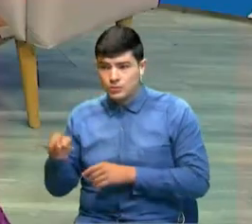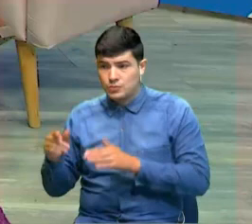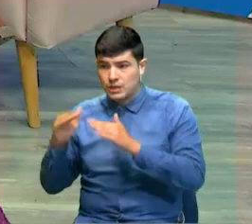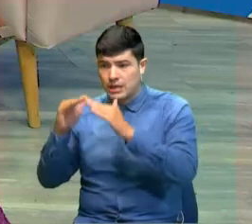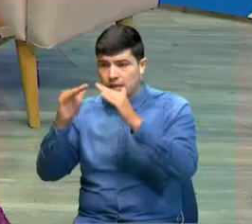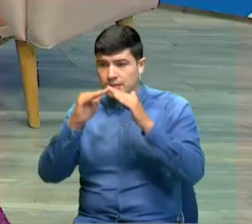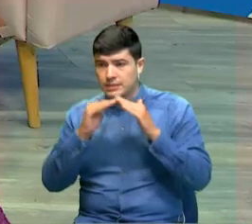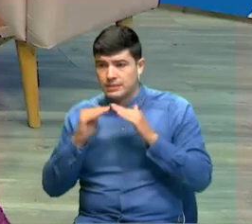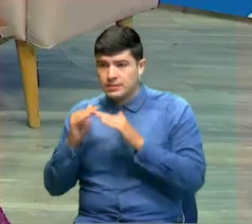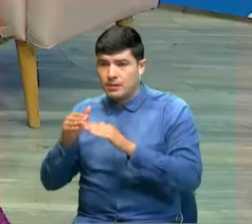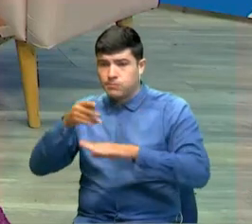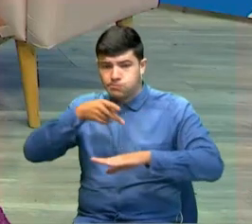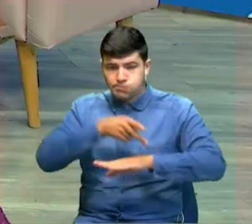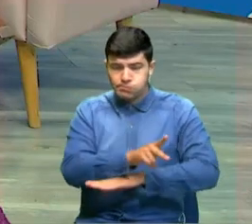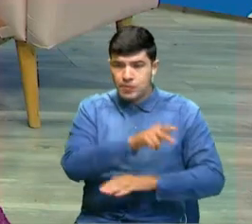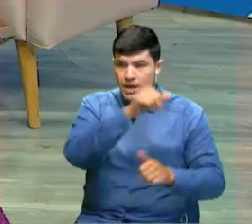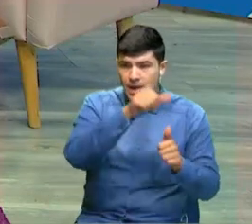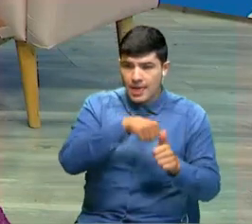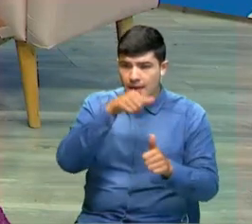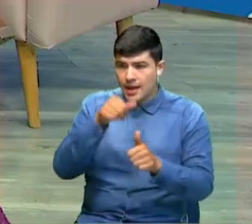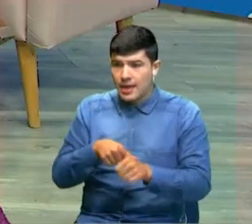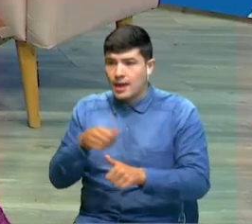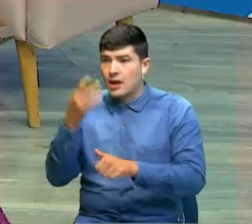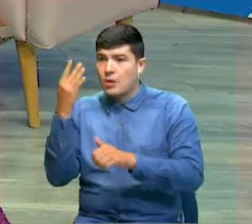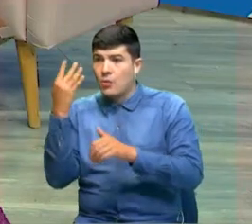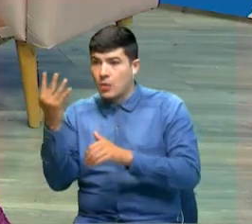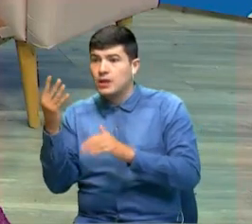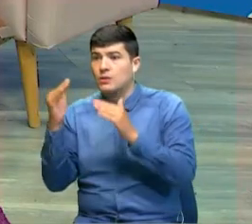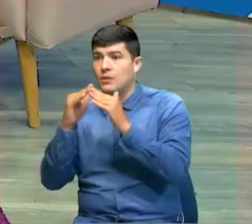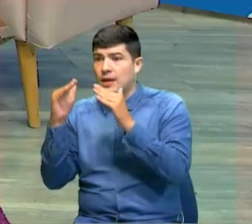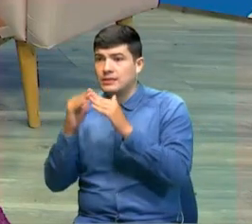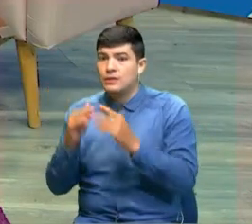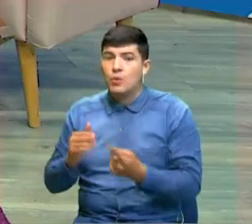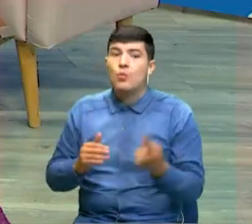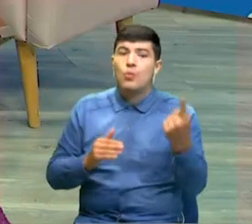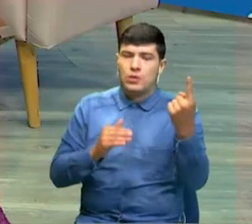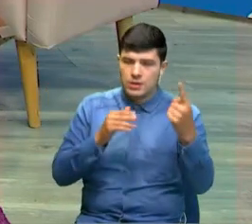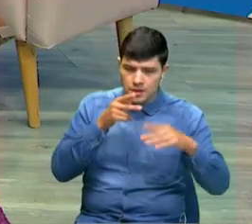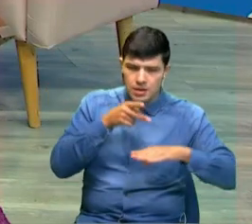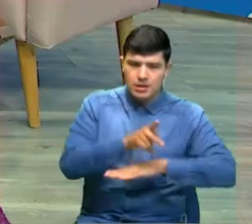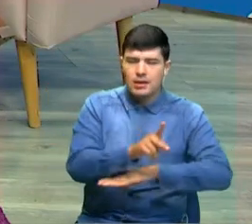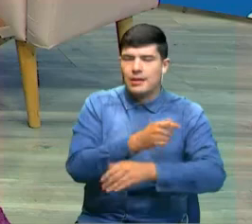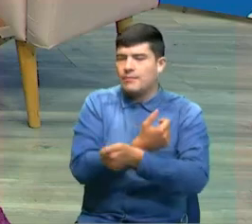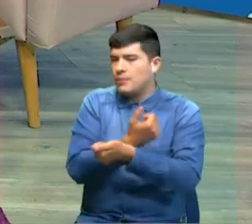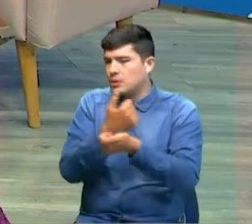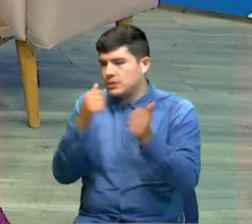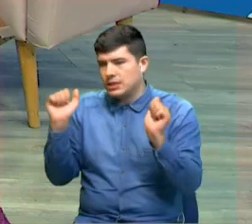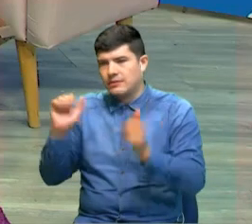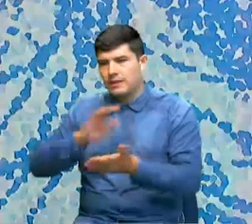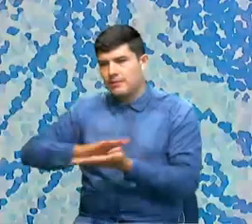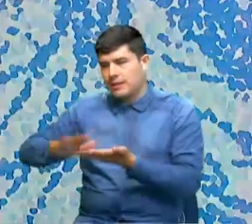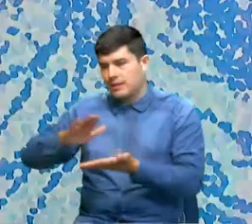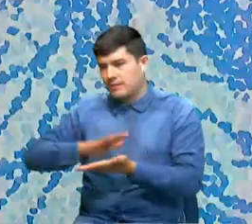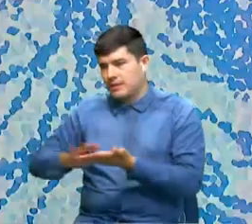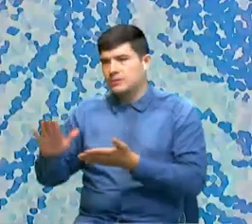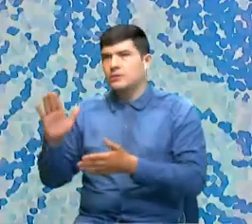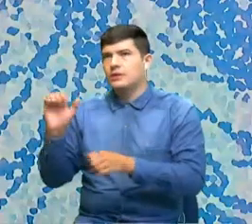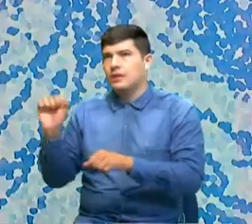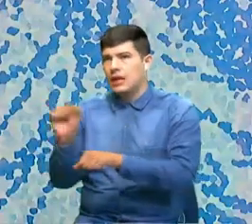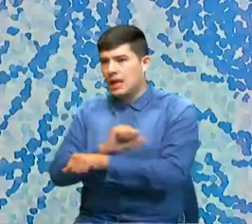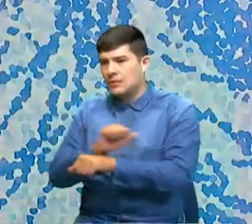decir algo, hay un parqueadero por cada cuatro unidades, pues es imposible que se permite parquear carros externos.